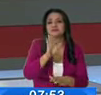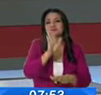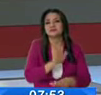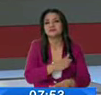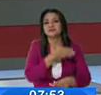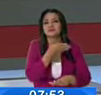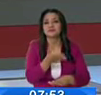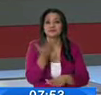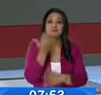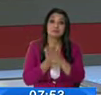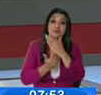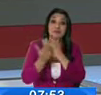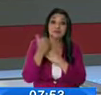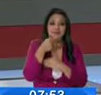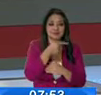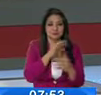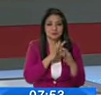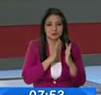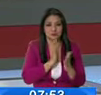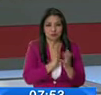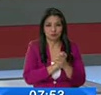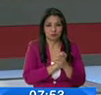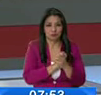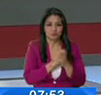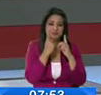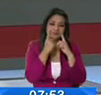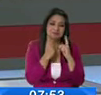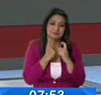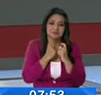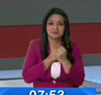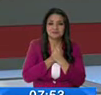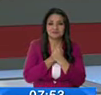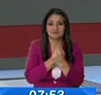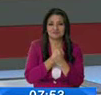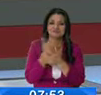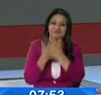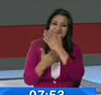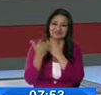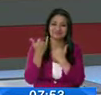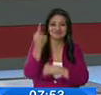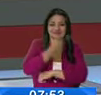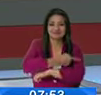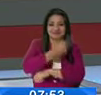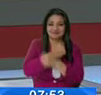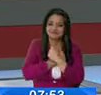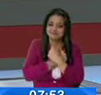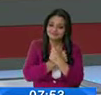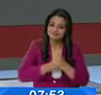un día su compañero de vida la enamoró. Historias de este San Valentín. Veamos.